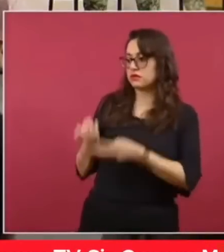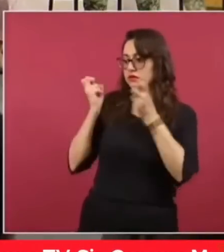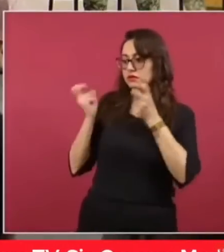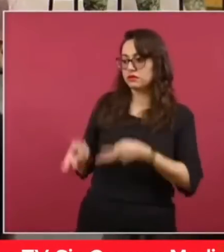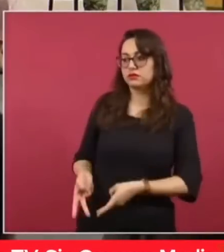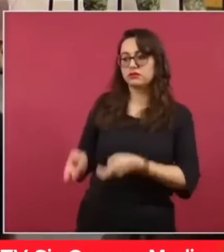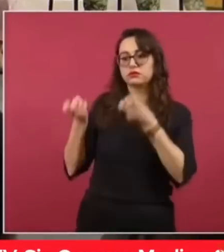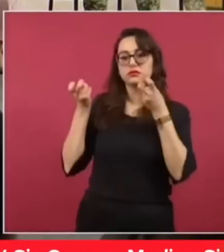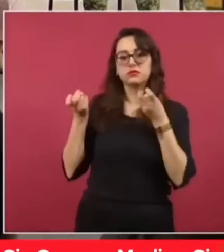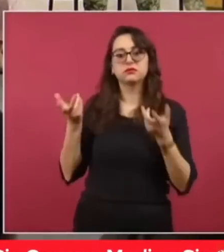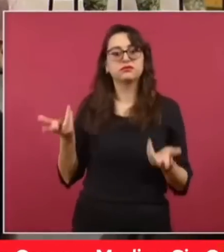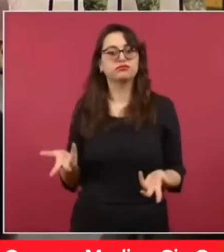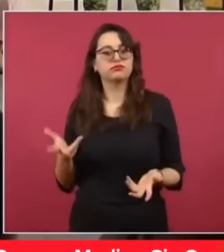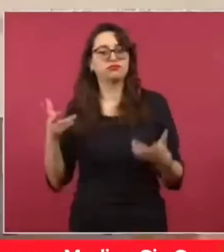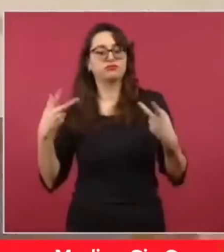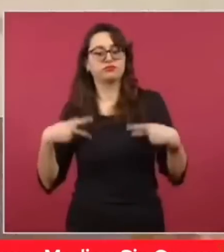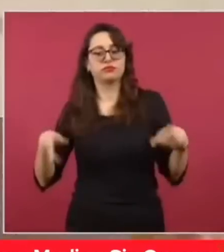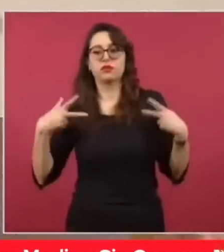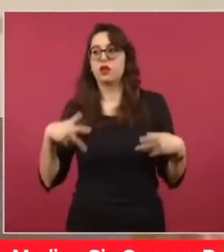produciendo